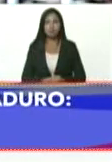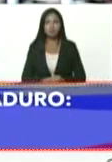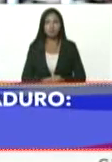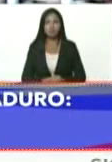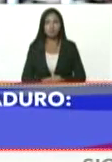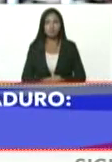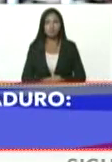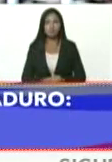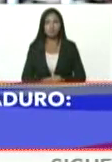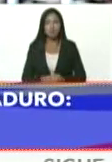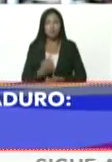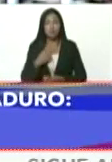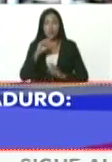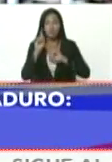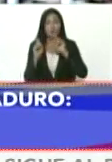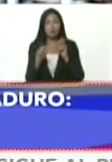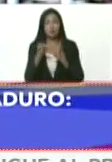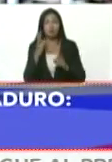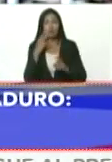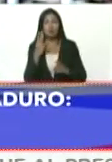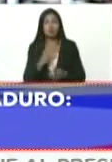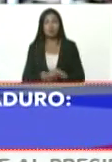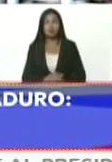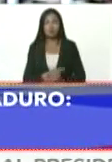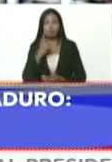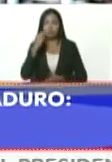Si me pregunto, pues, me veo en un espejo.